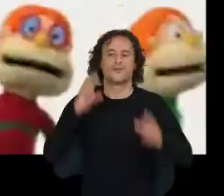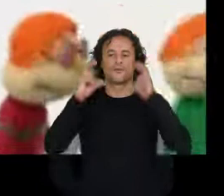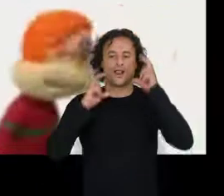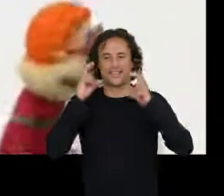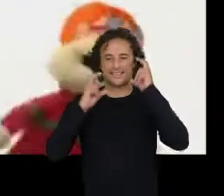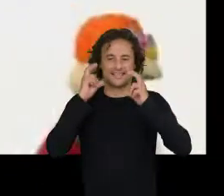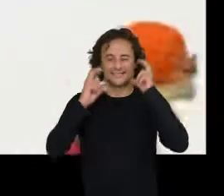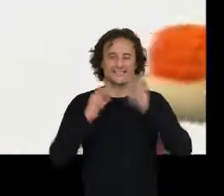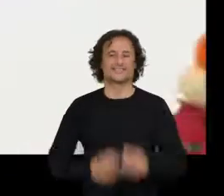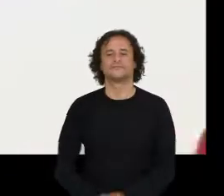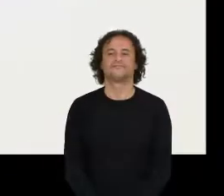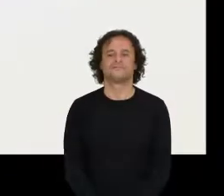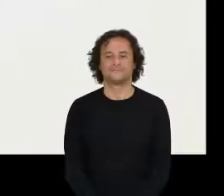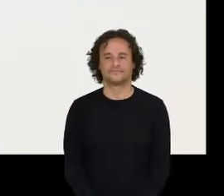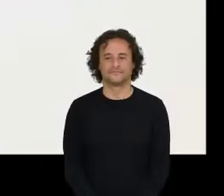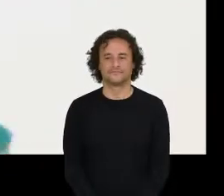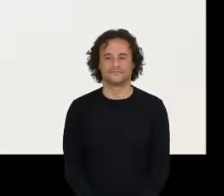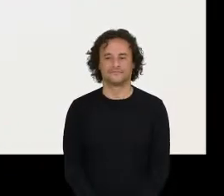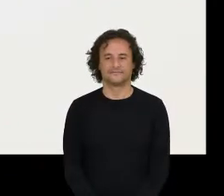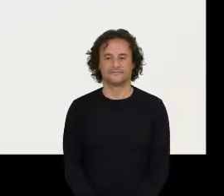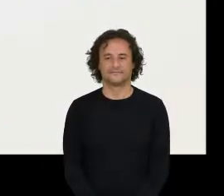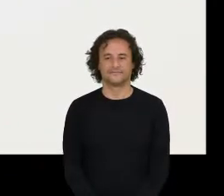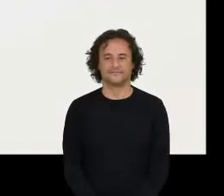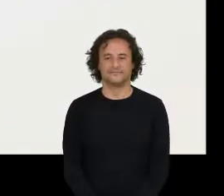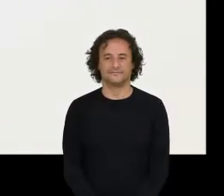Os bolechas.